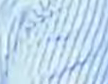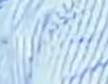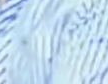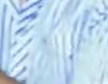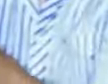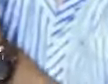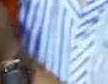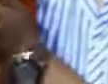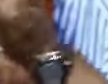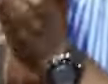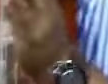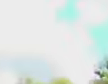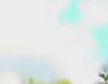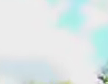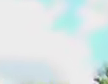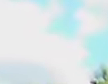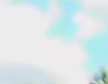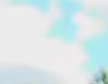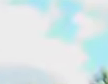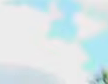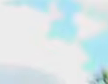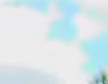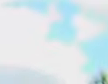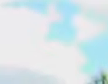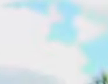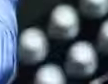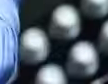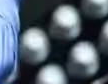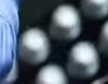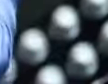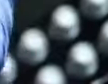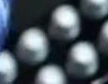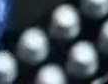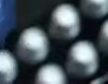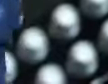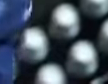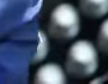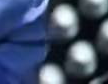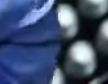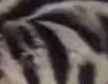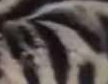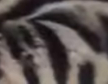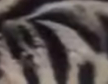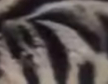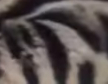tus riquezas, tu bello folclor.